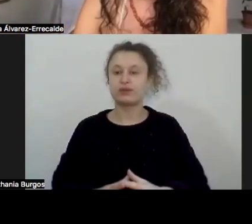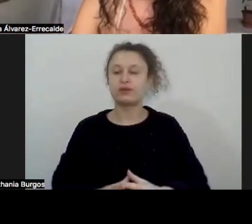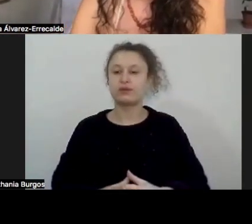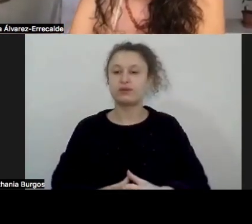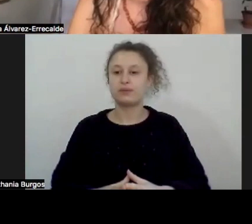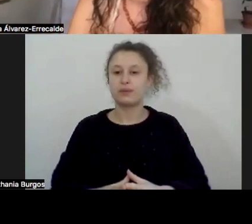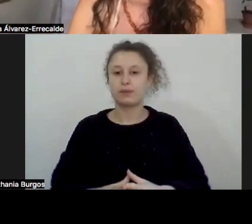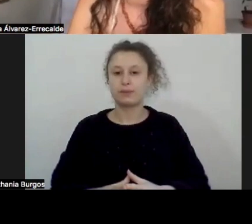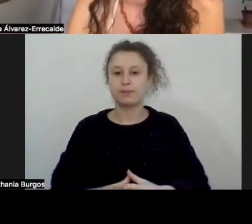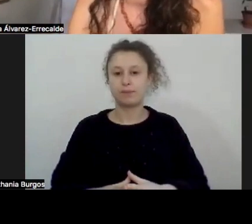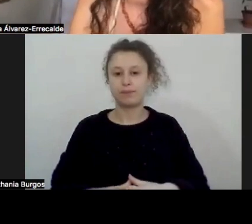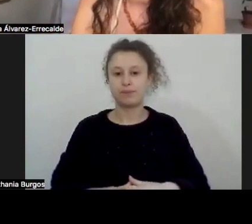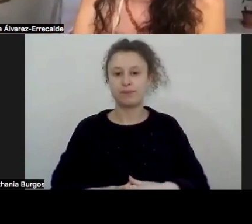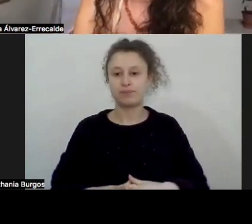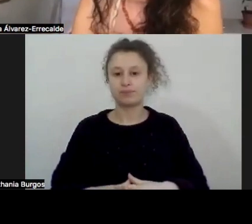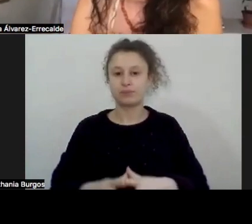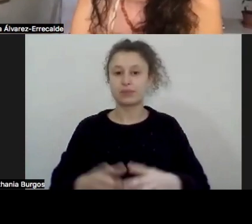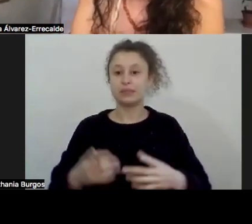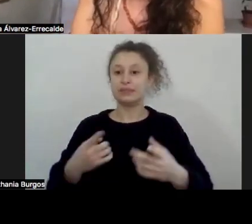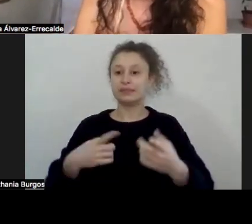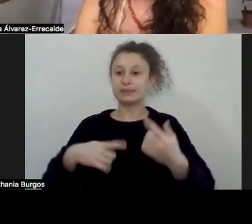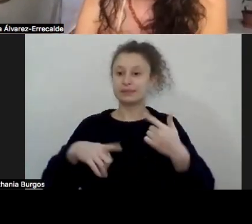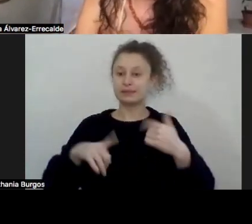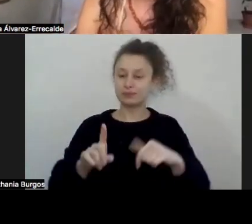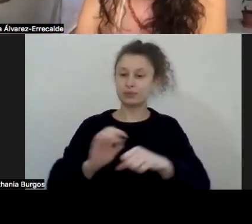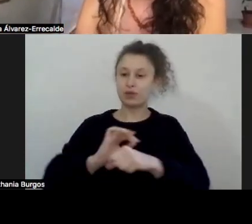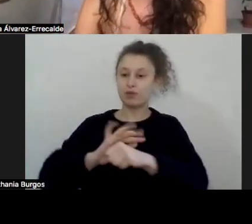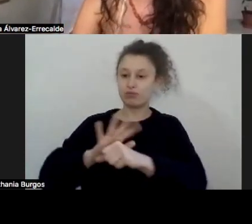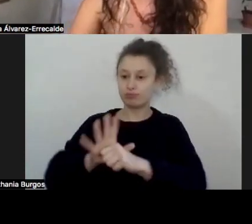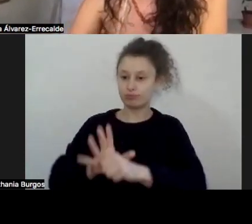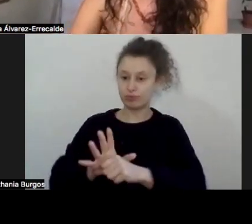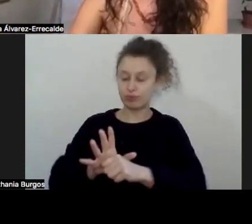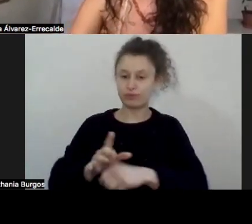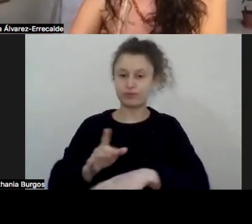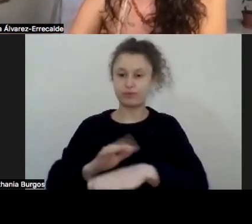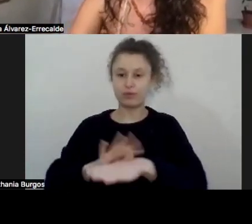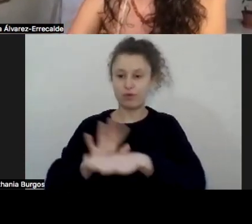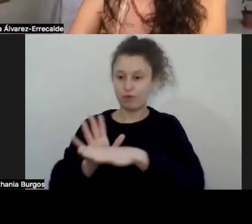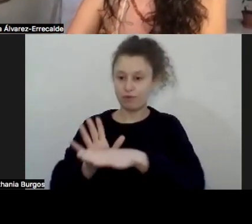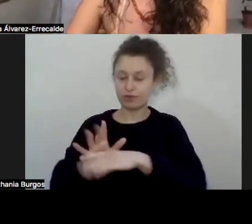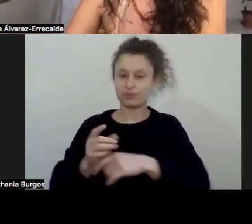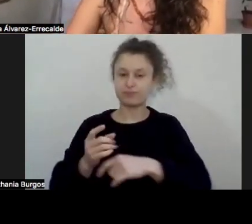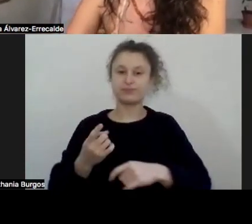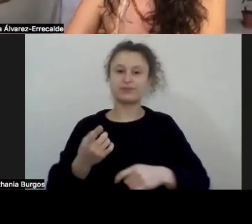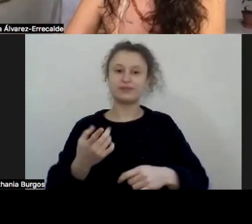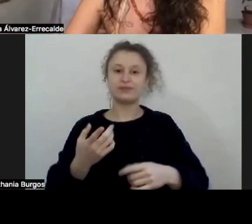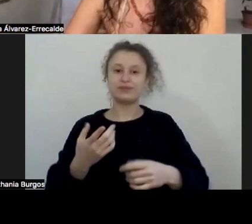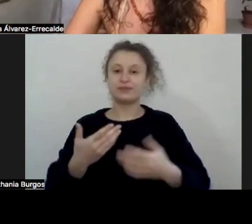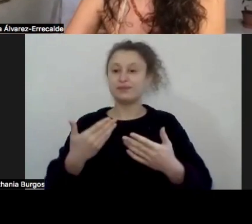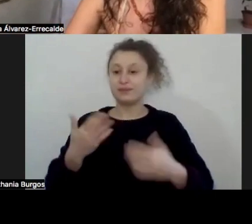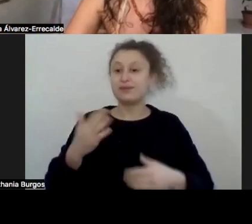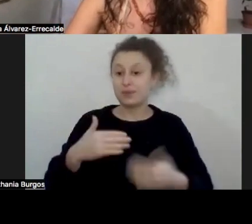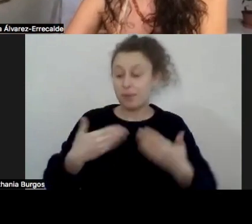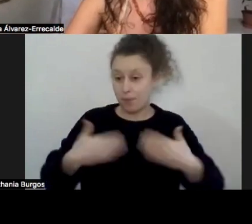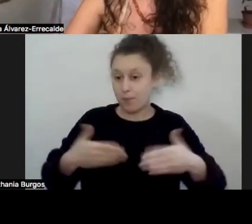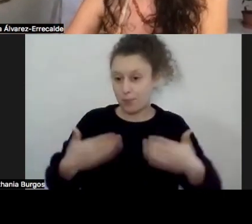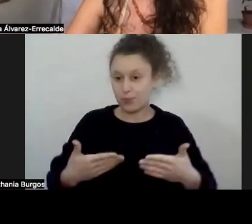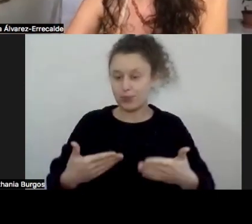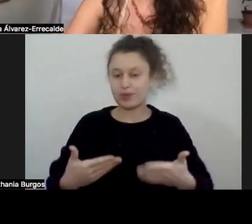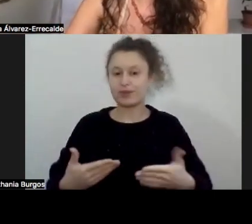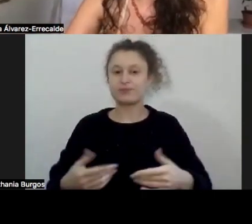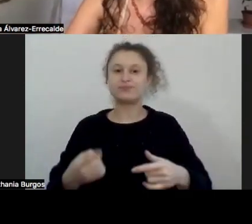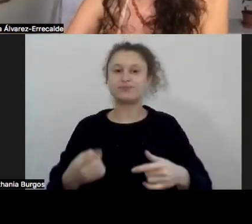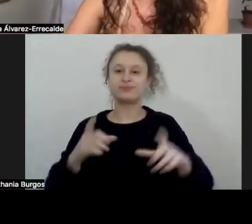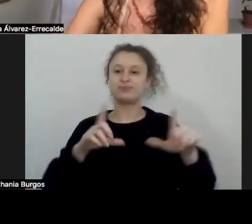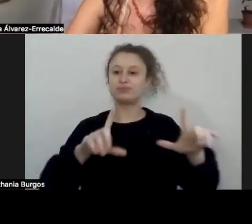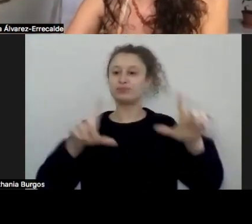Finalmente, después de la pandemia, logré realizar la exposición que también quería y una de las cosas que a mí me parecía